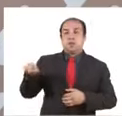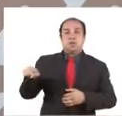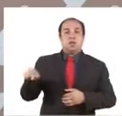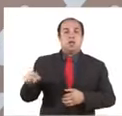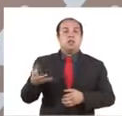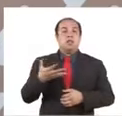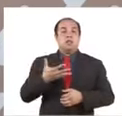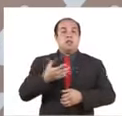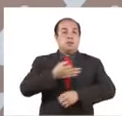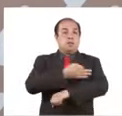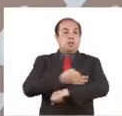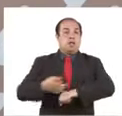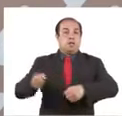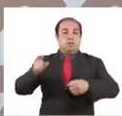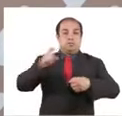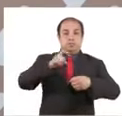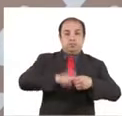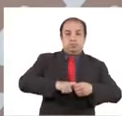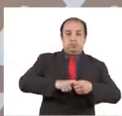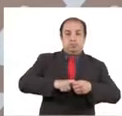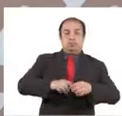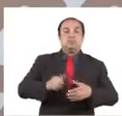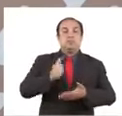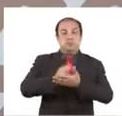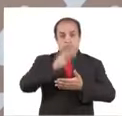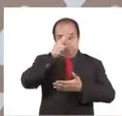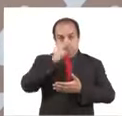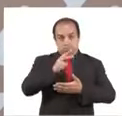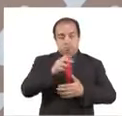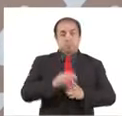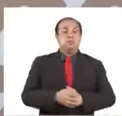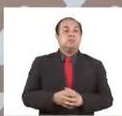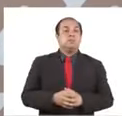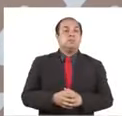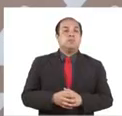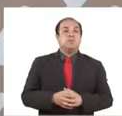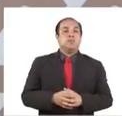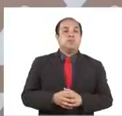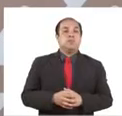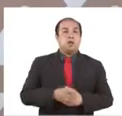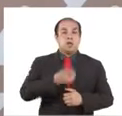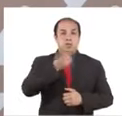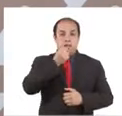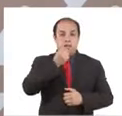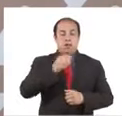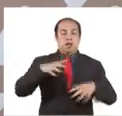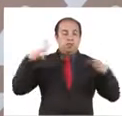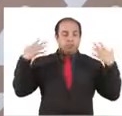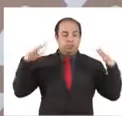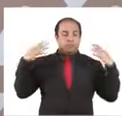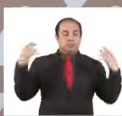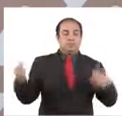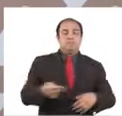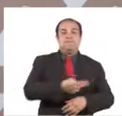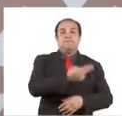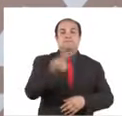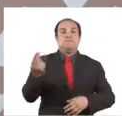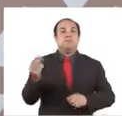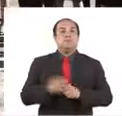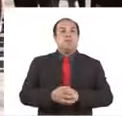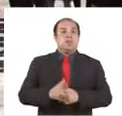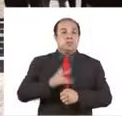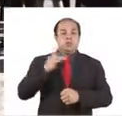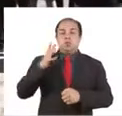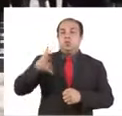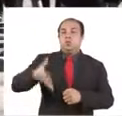sea parte de la Policía de la Ciudad de México. Así que un gran aplauso a todas y todos ustedes. Nos enorgullece que